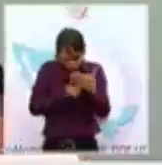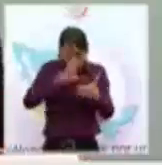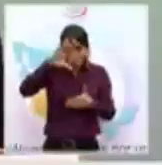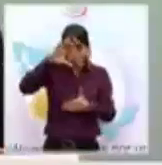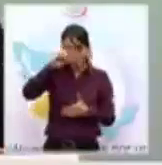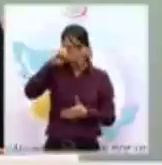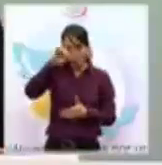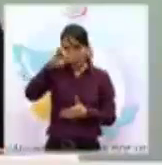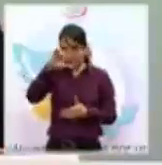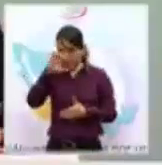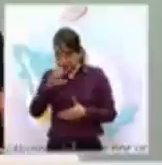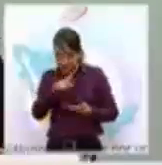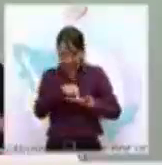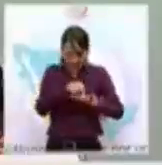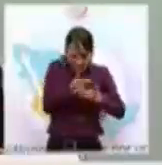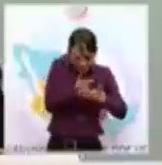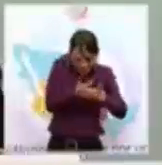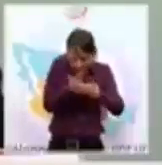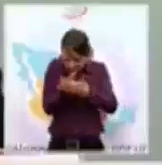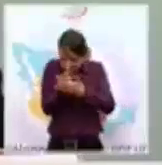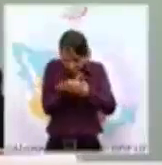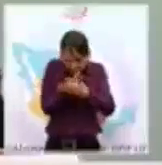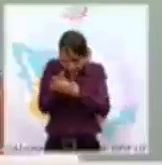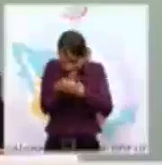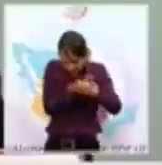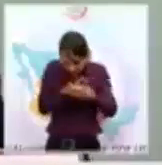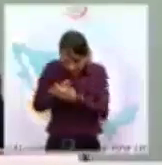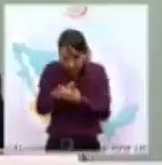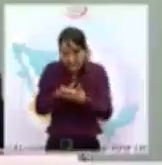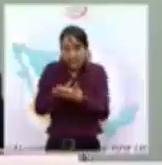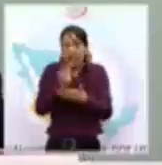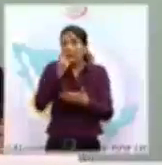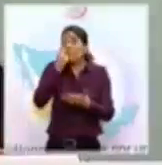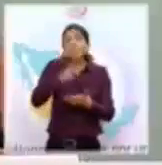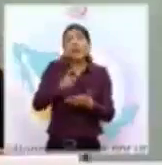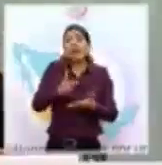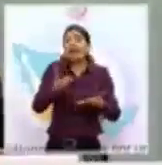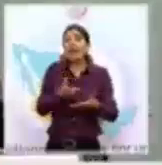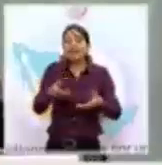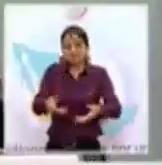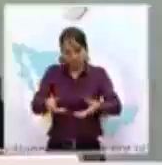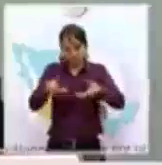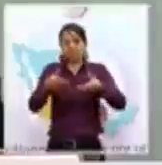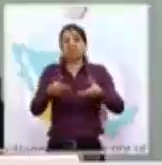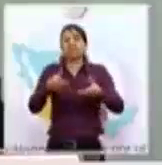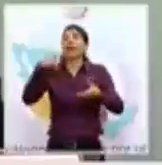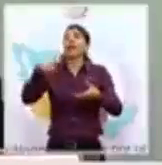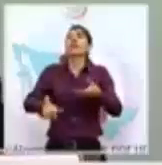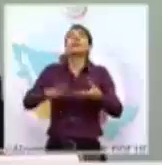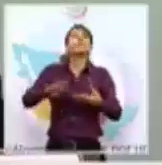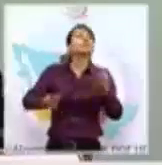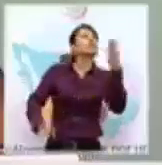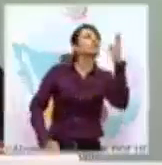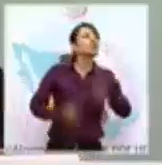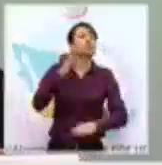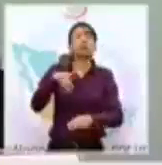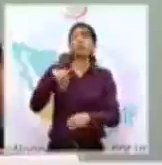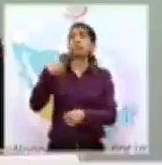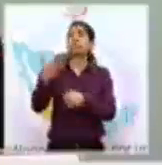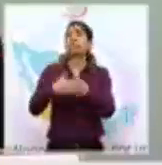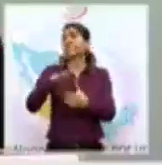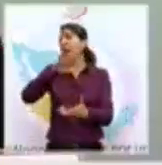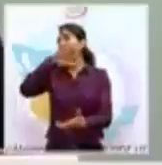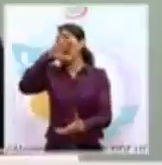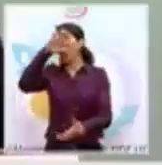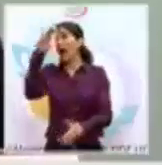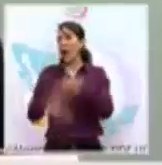menos que el modelo, por cierto, era Plinio, o sea, vamos a hacer la enciclopedia de este mundo que se acaba. Y son la